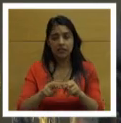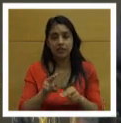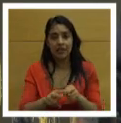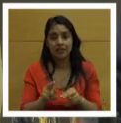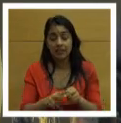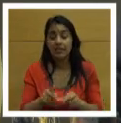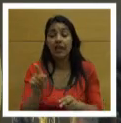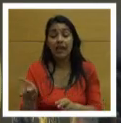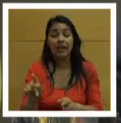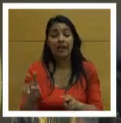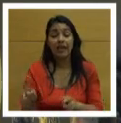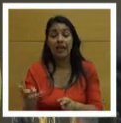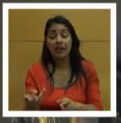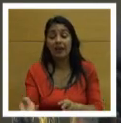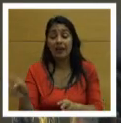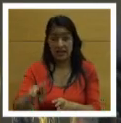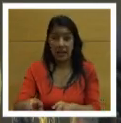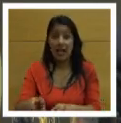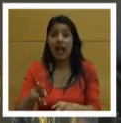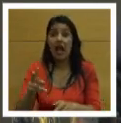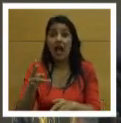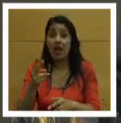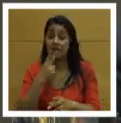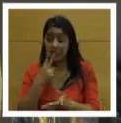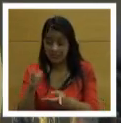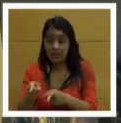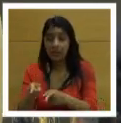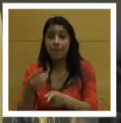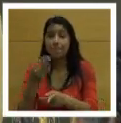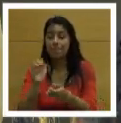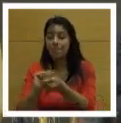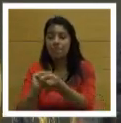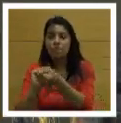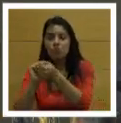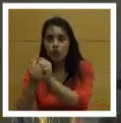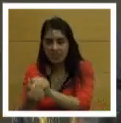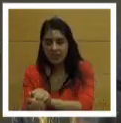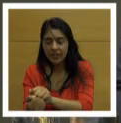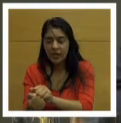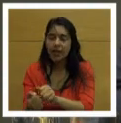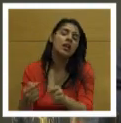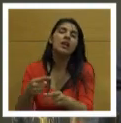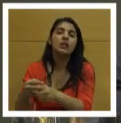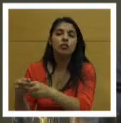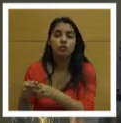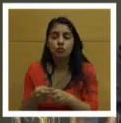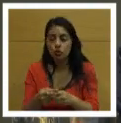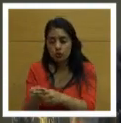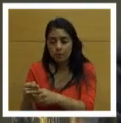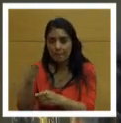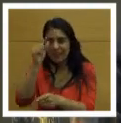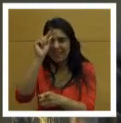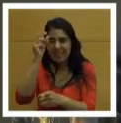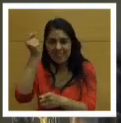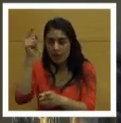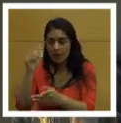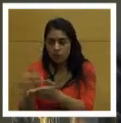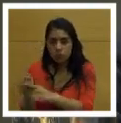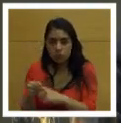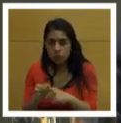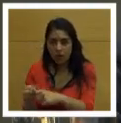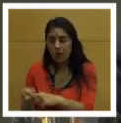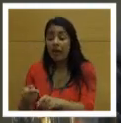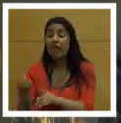la rehabilitación del condenado, pero ¿con qué fin? Modificar patrones socioculturales discriminatorios y violentos contra las